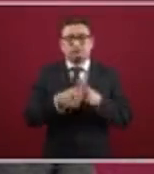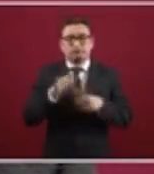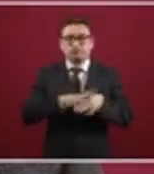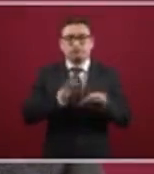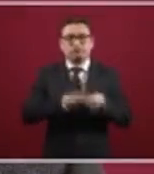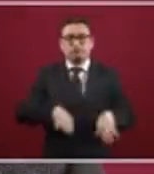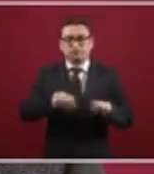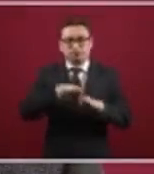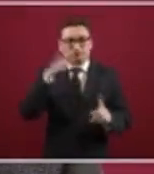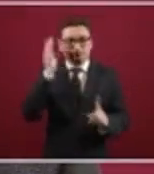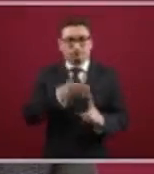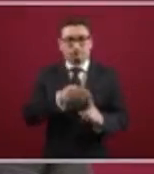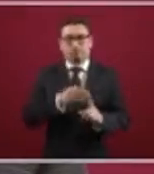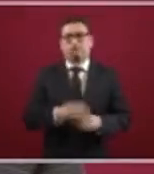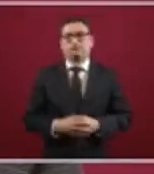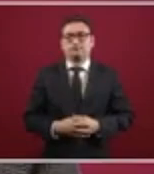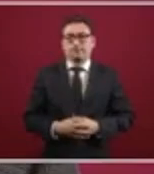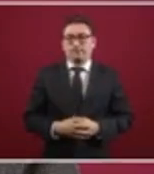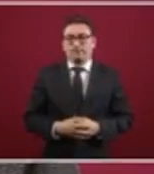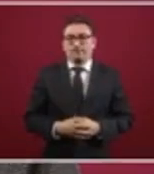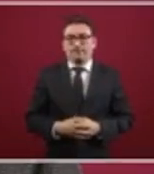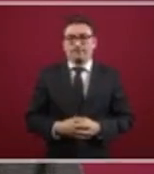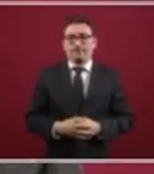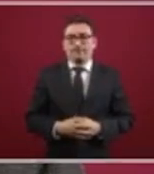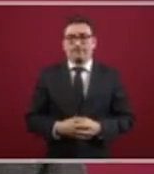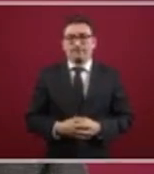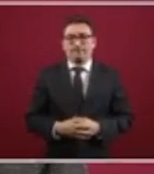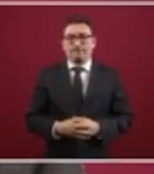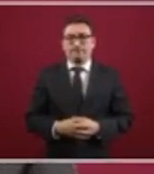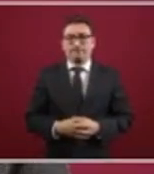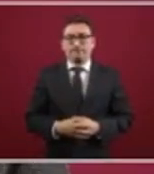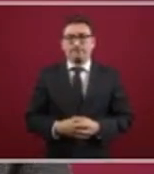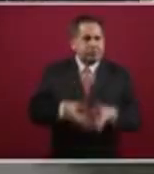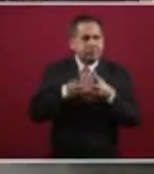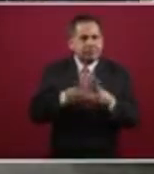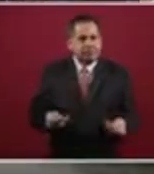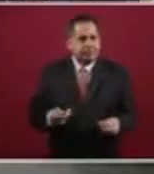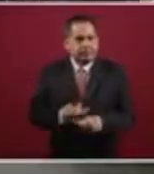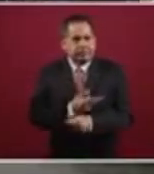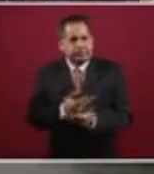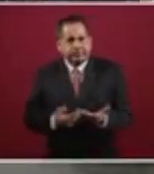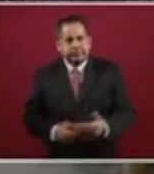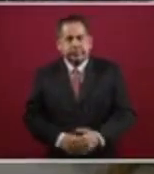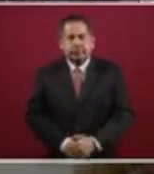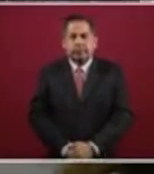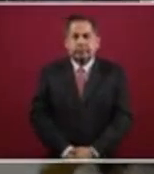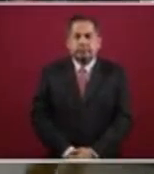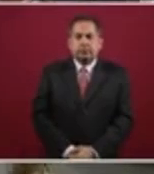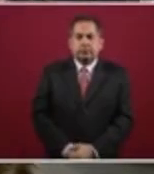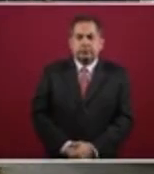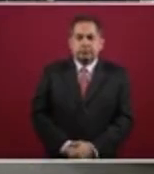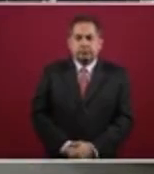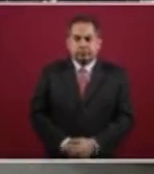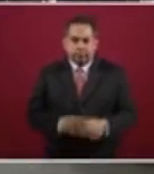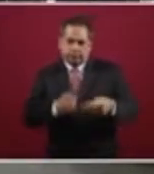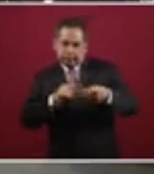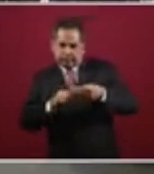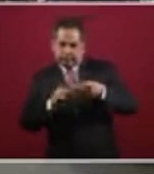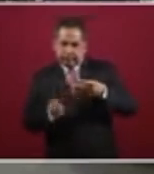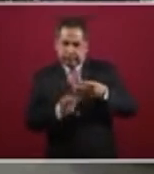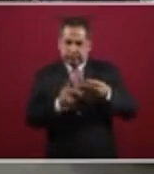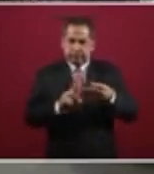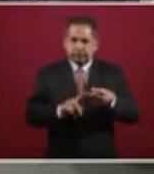de esta administración reiterando siempre y el principio rector de búsqueda en vida es el